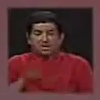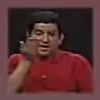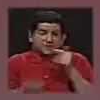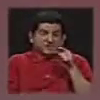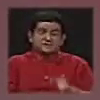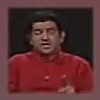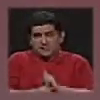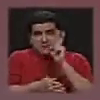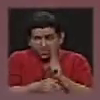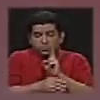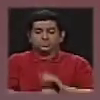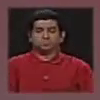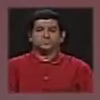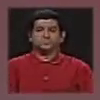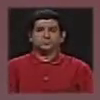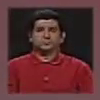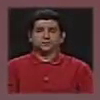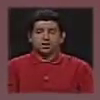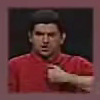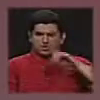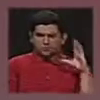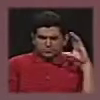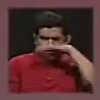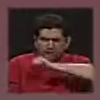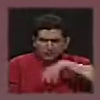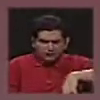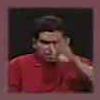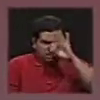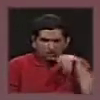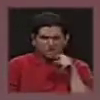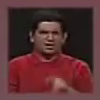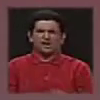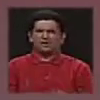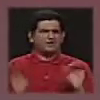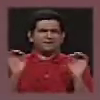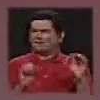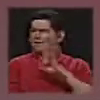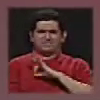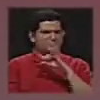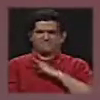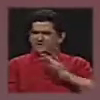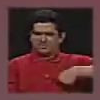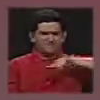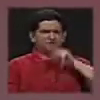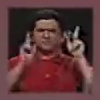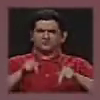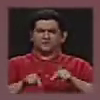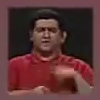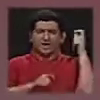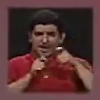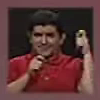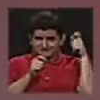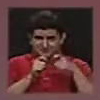el que iba, ¿verdad? Comenzamos a descubrir que no encontrábamos ningún beneficio para nosotros los ciudadanos. Precisamente uno